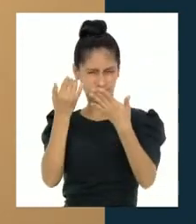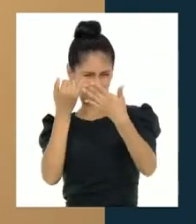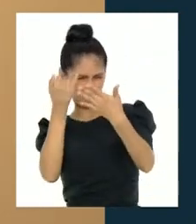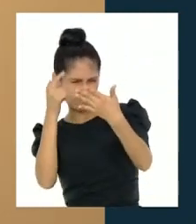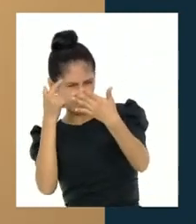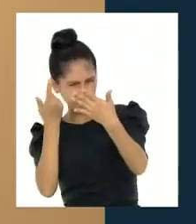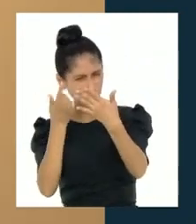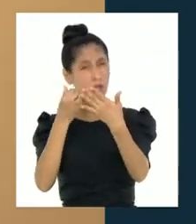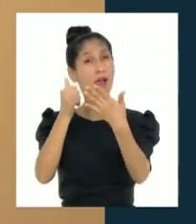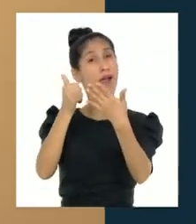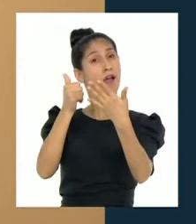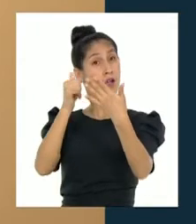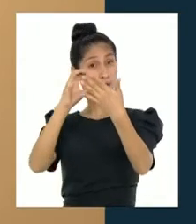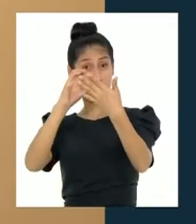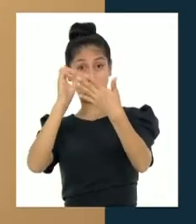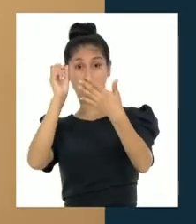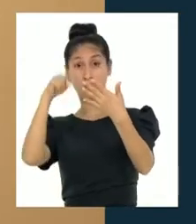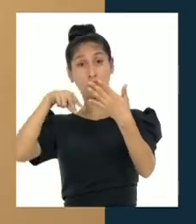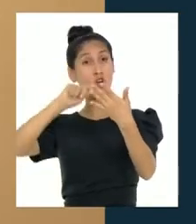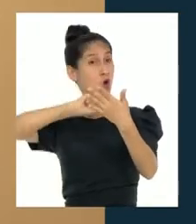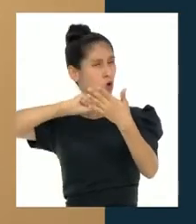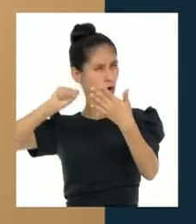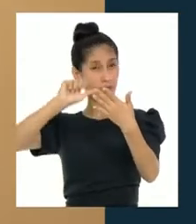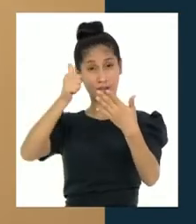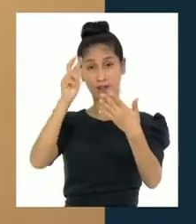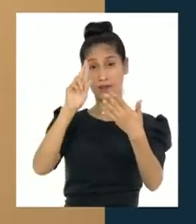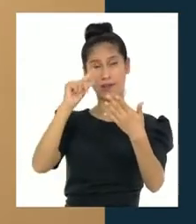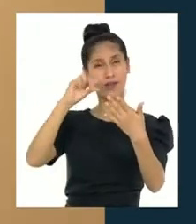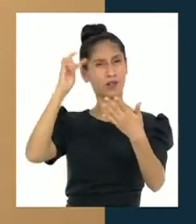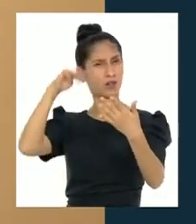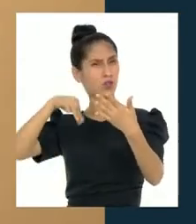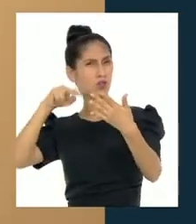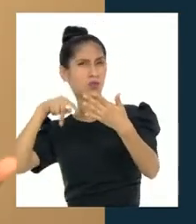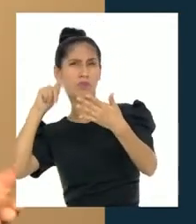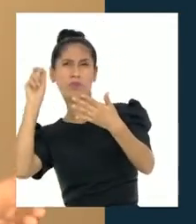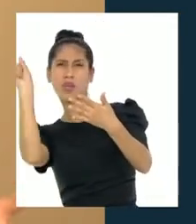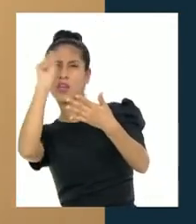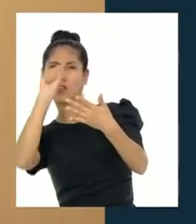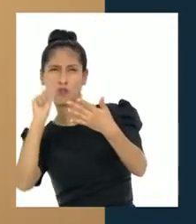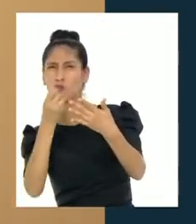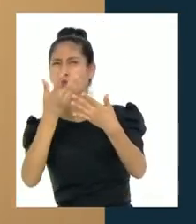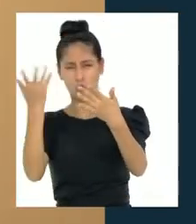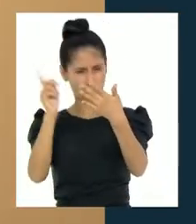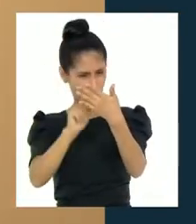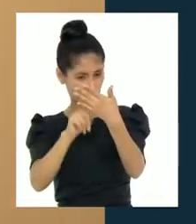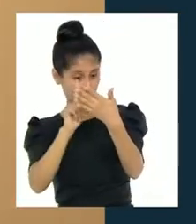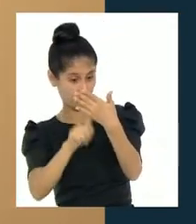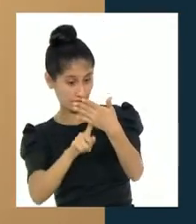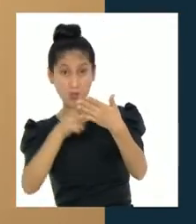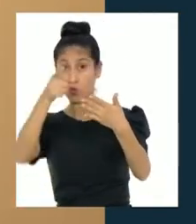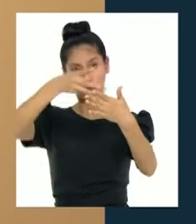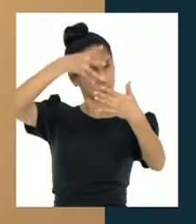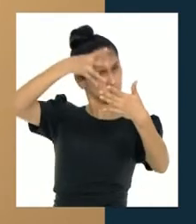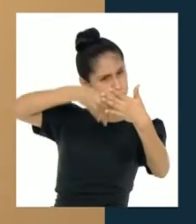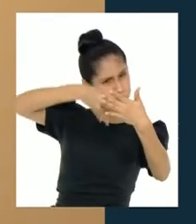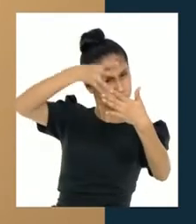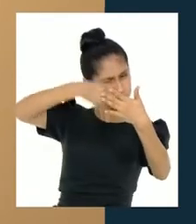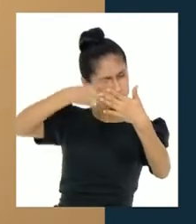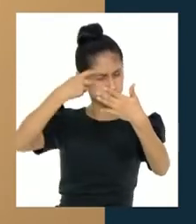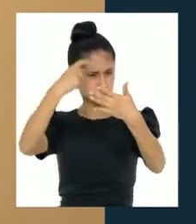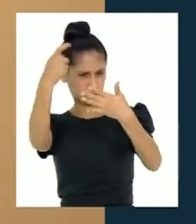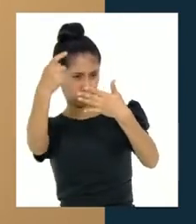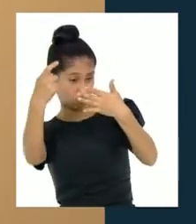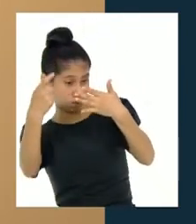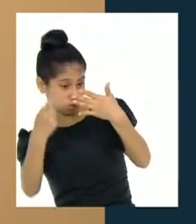contraargumentos para evidenciar una consideración de las distintas perspectivas del análisis, así como